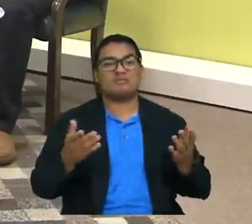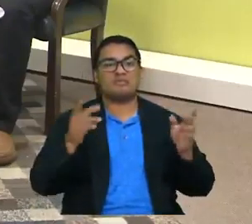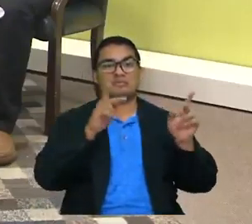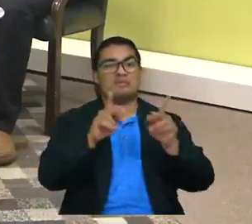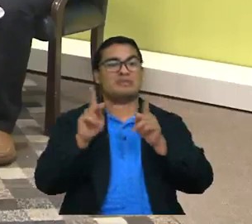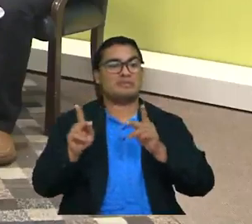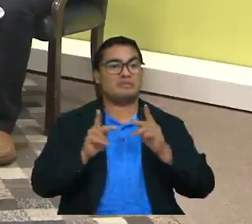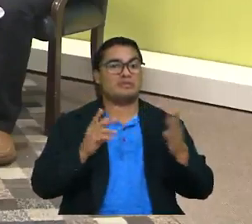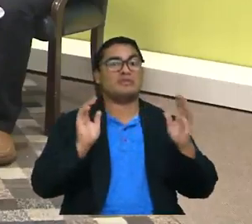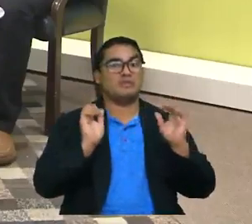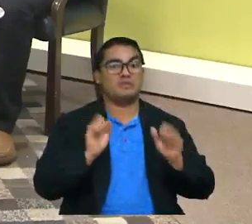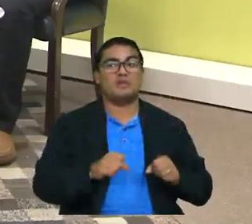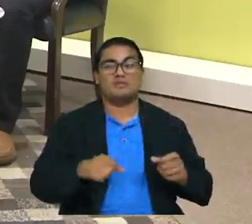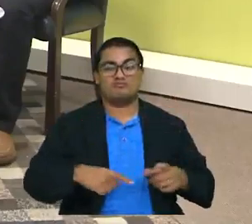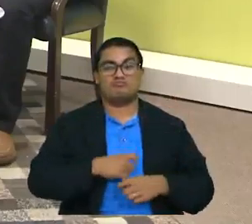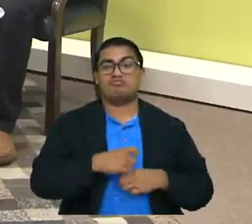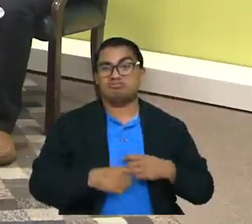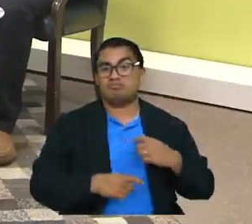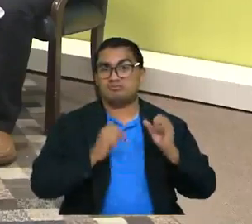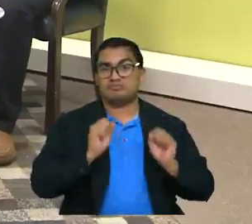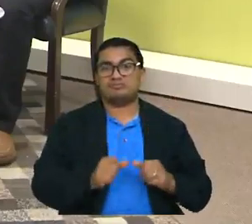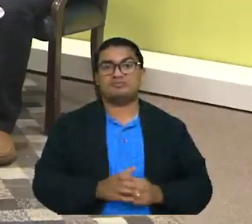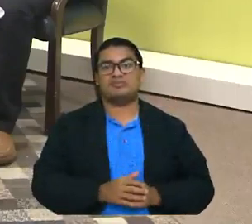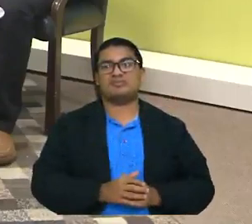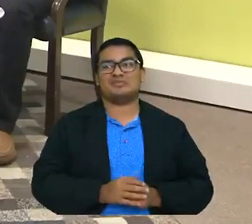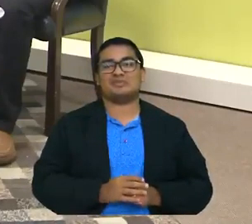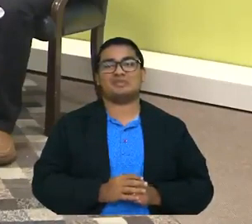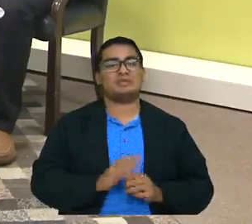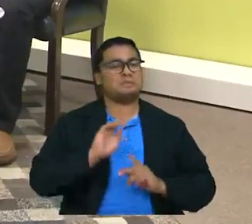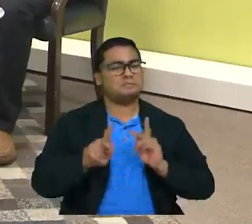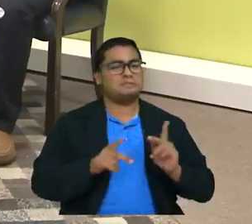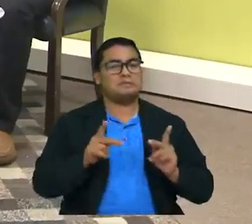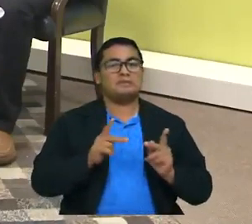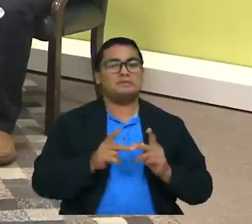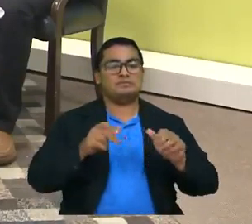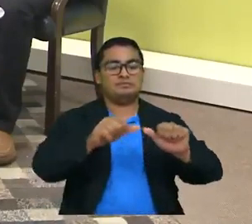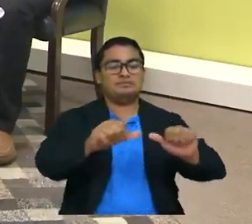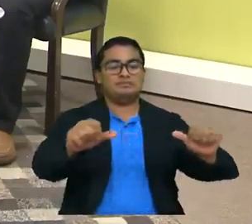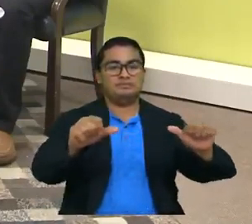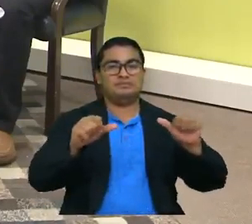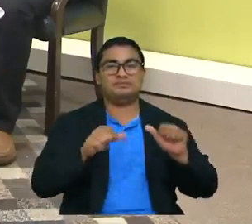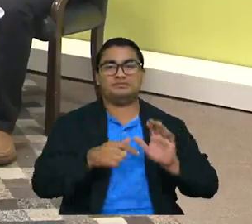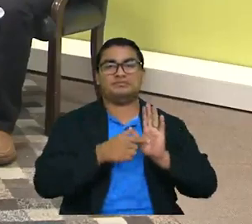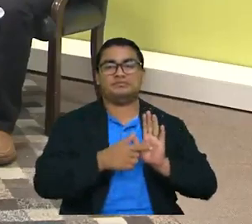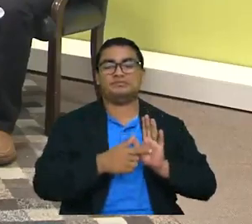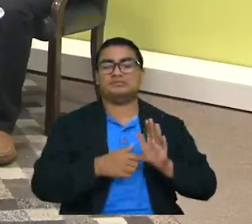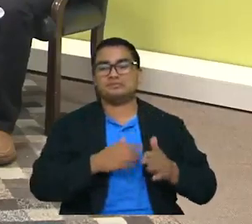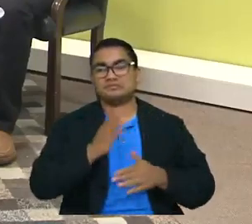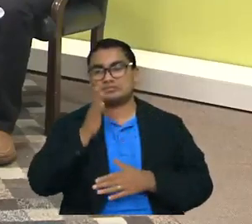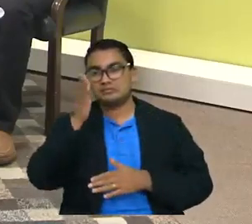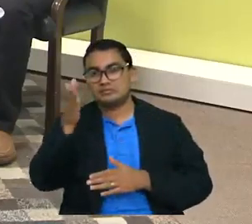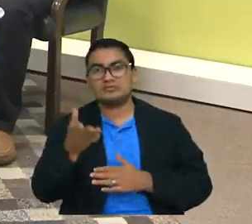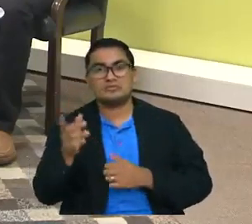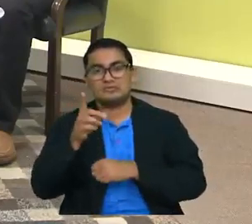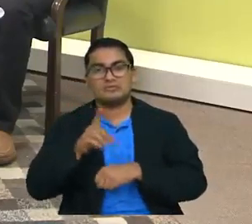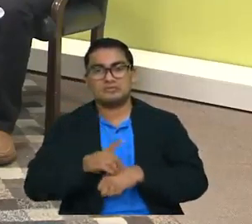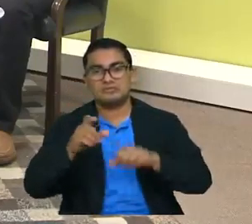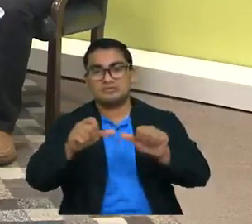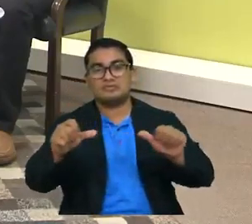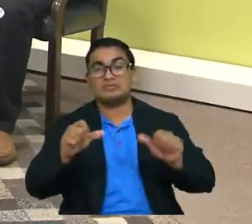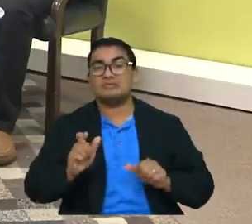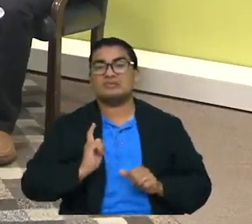casa pueda contraer parásitos. Así es, perfectamente. Los animales, si vos vas donde el veterinario, ellos también tienen un